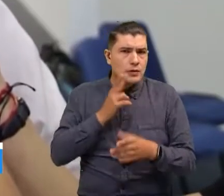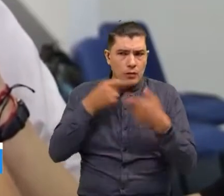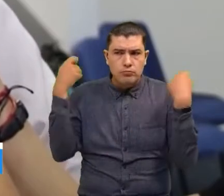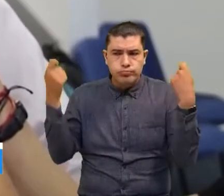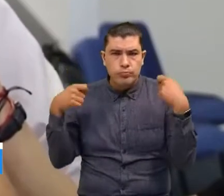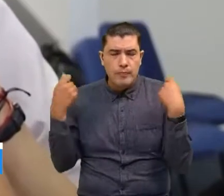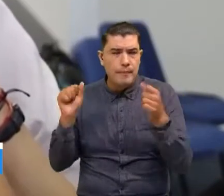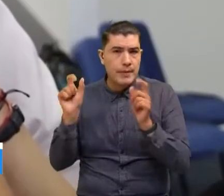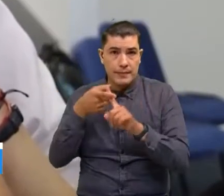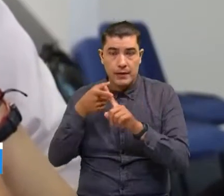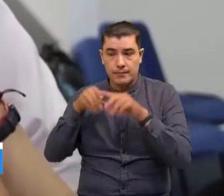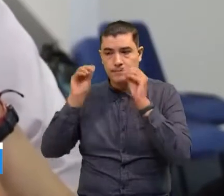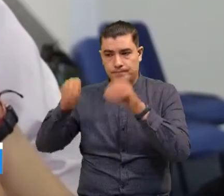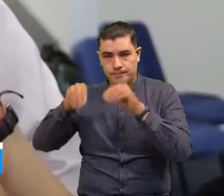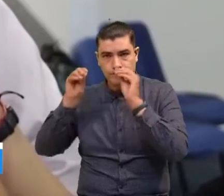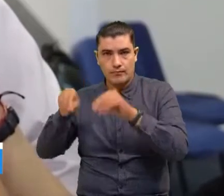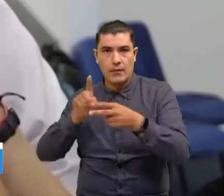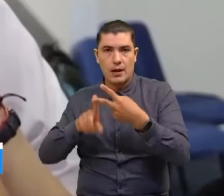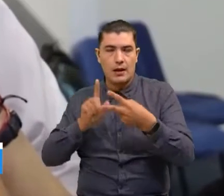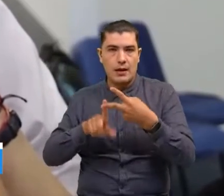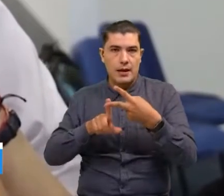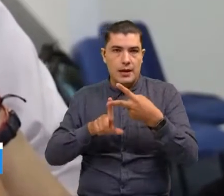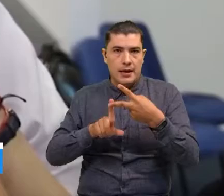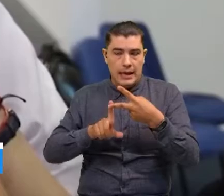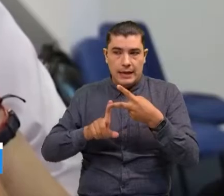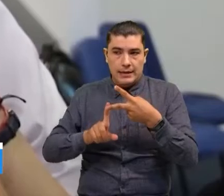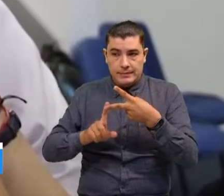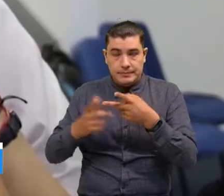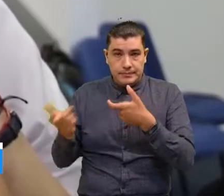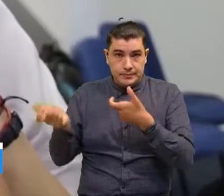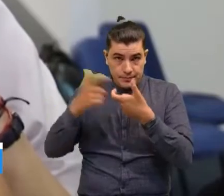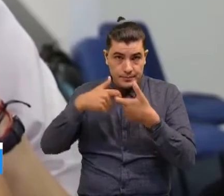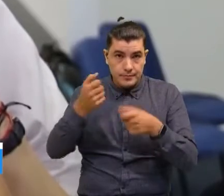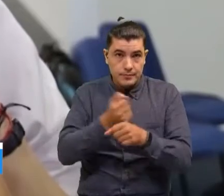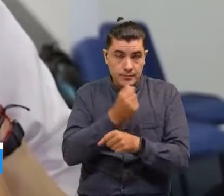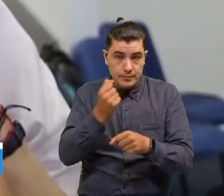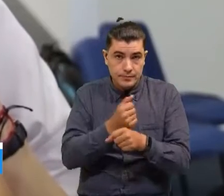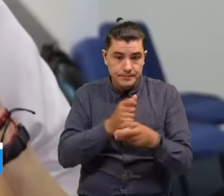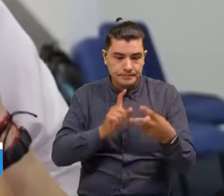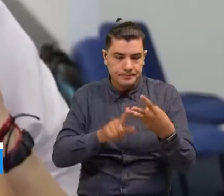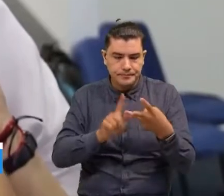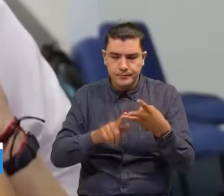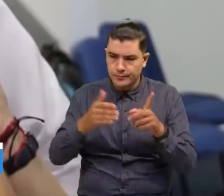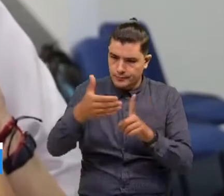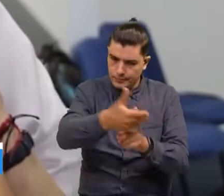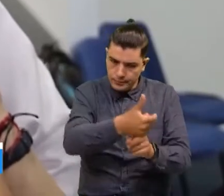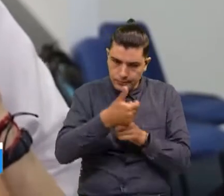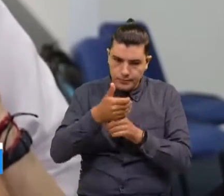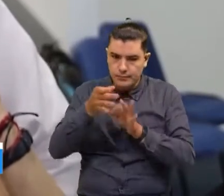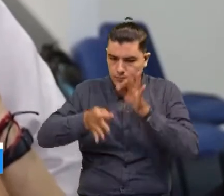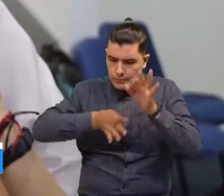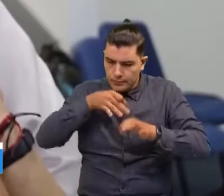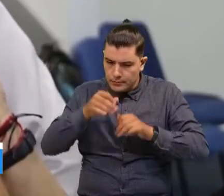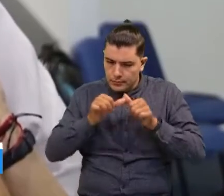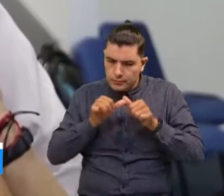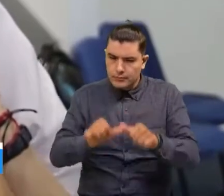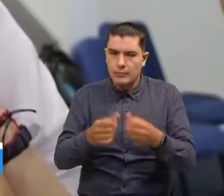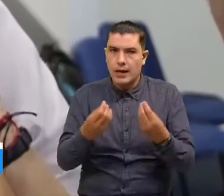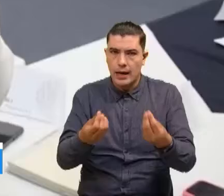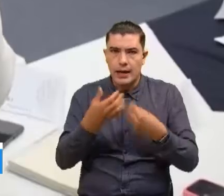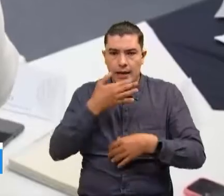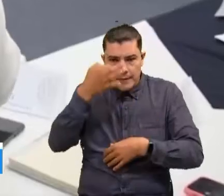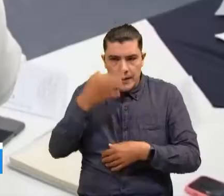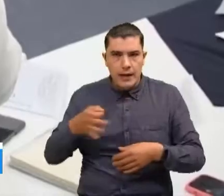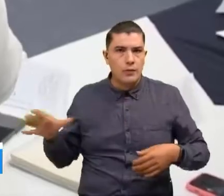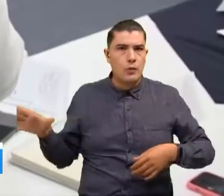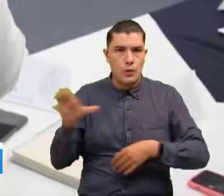de, primero, formación, segundo, inserción laboral y tercero, pues protección constante también para que sea realmente un tema de